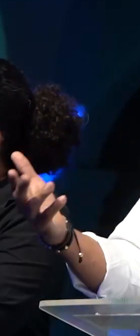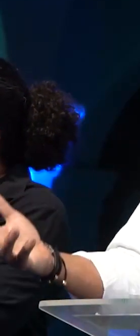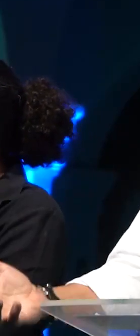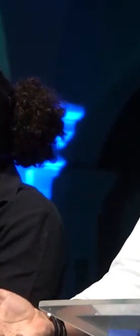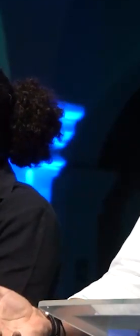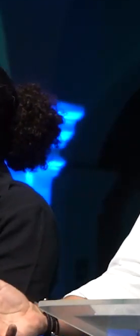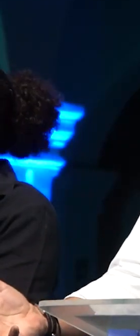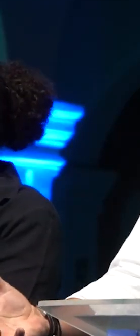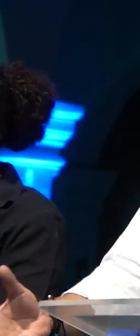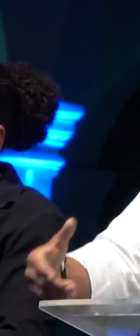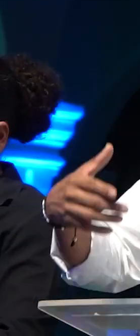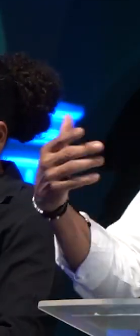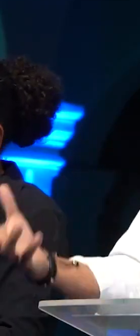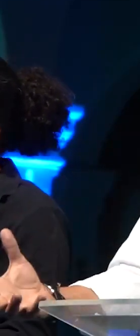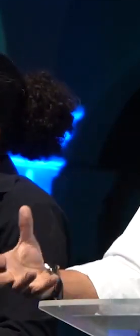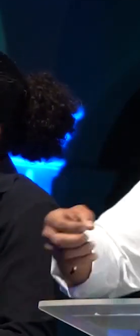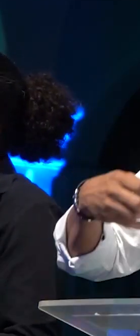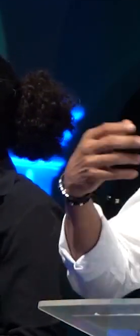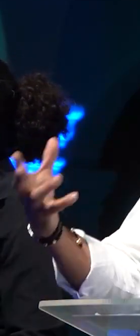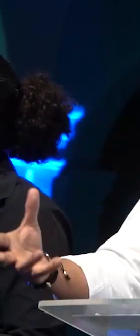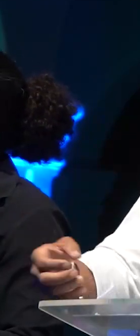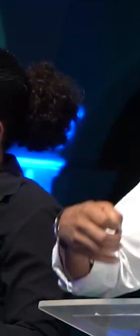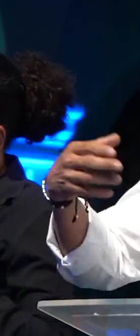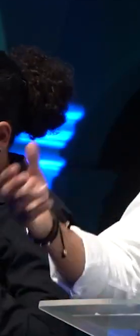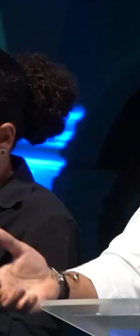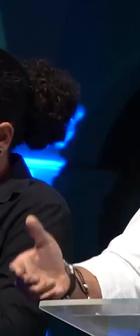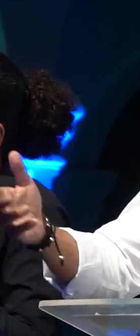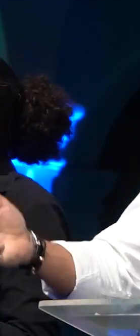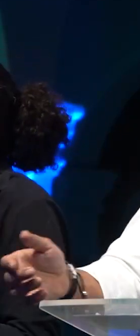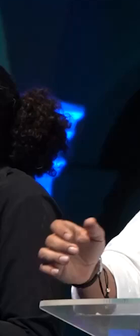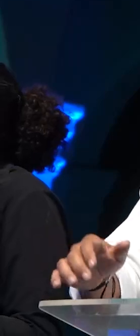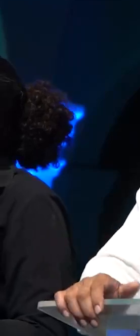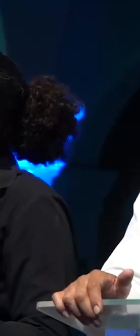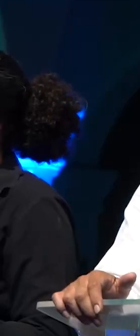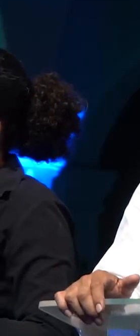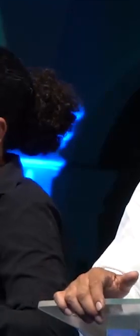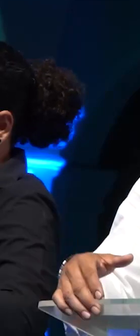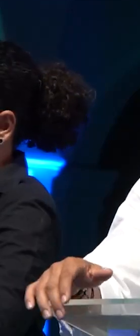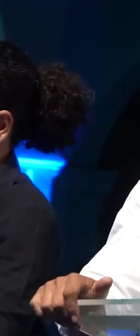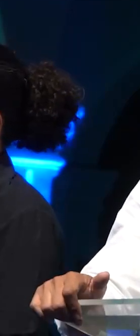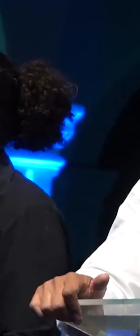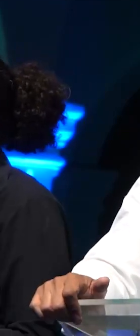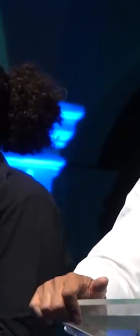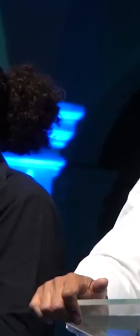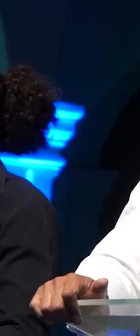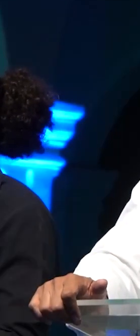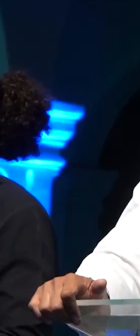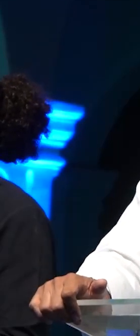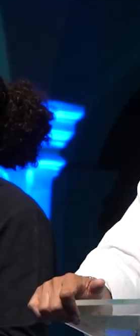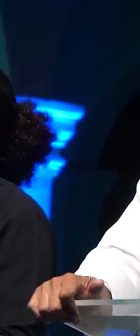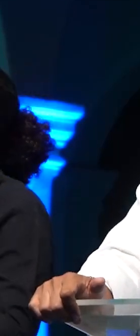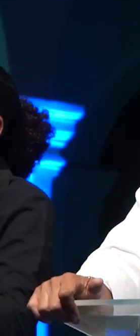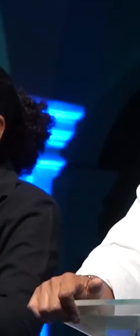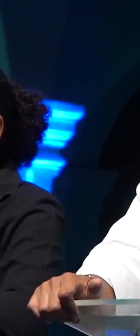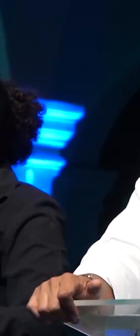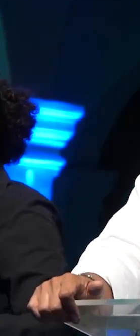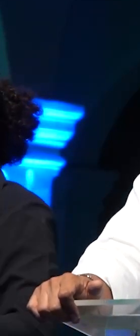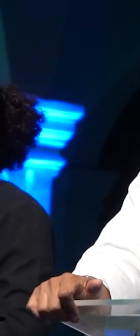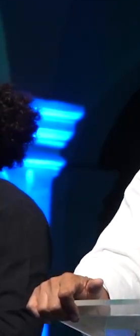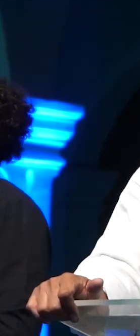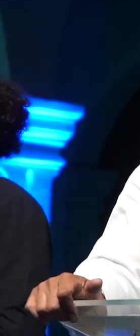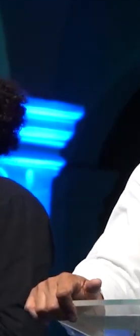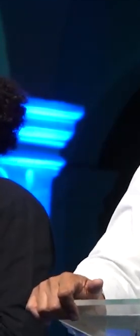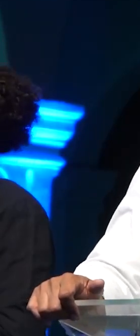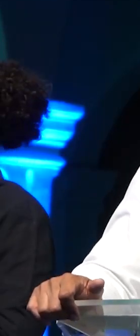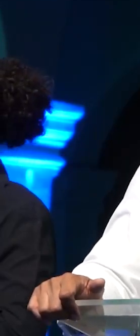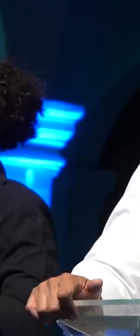solo en contenidos y no en trascender, en el pensamiento crítico, en leer. Es decir, pregúntale a ChatGPT, ahora confrontémoslo. Cámbiale el nombre de